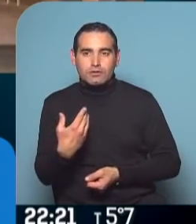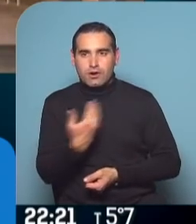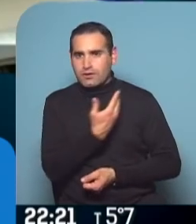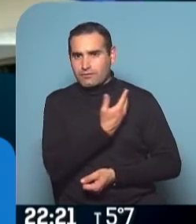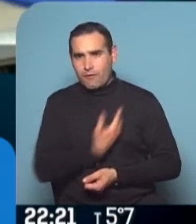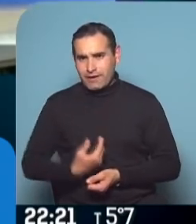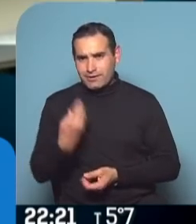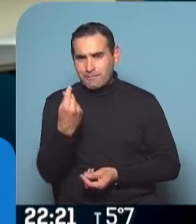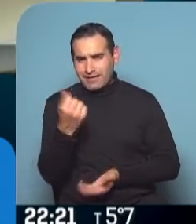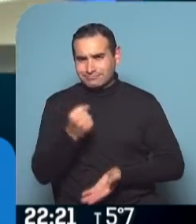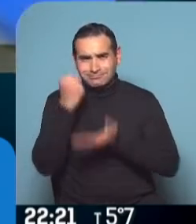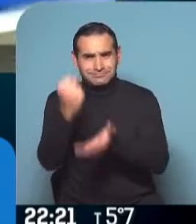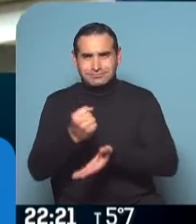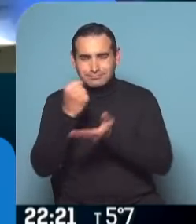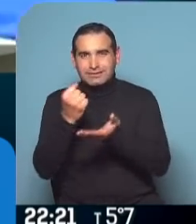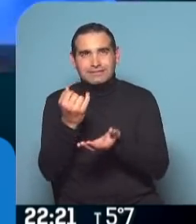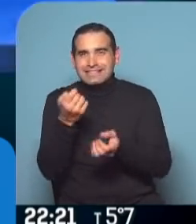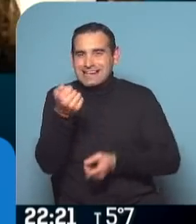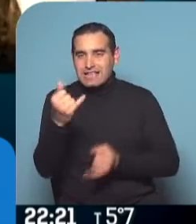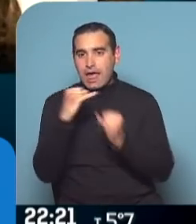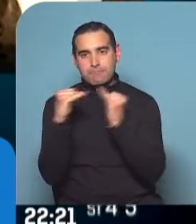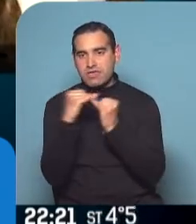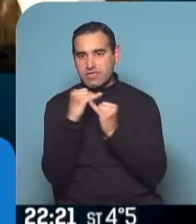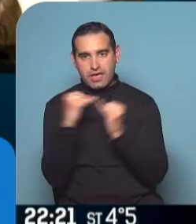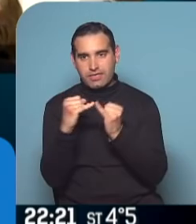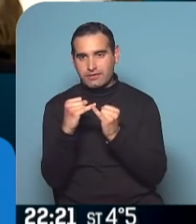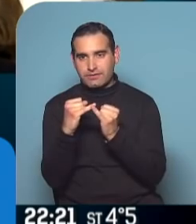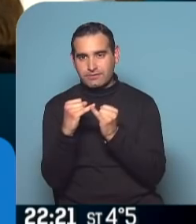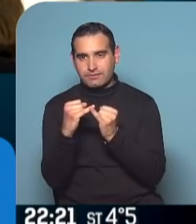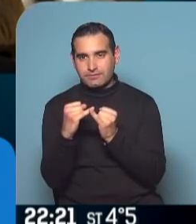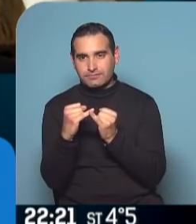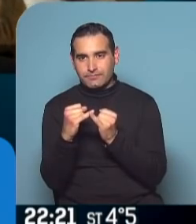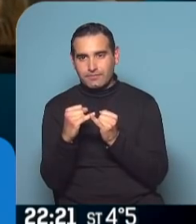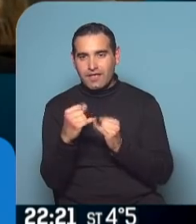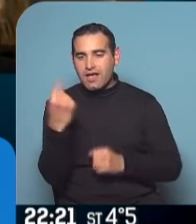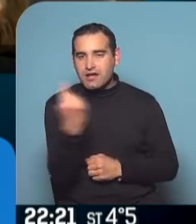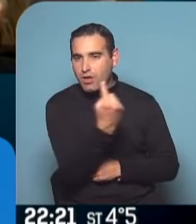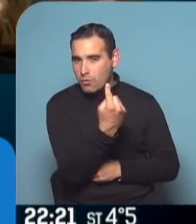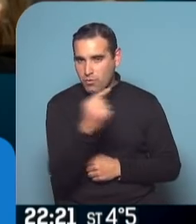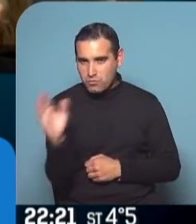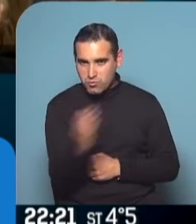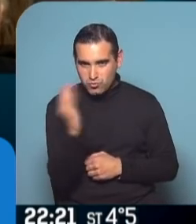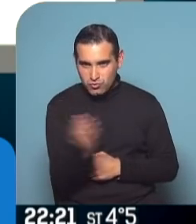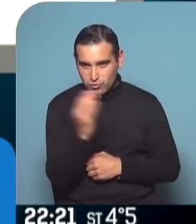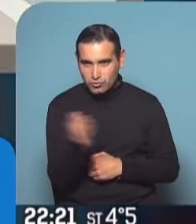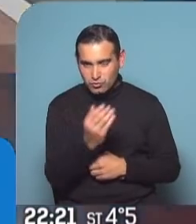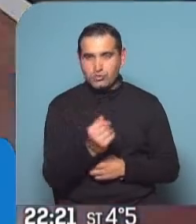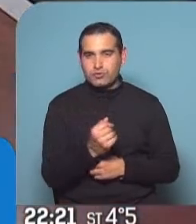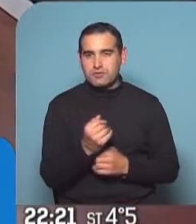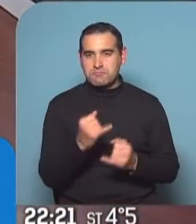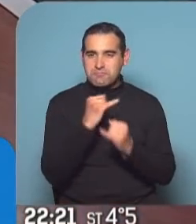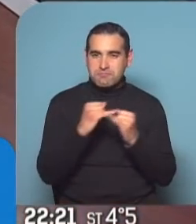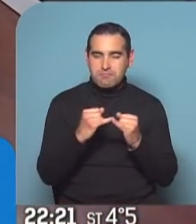enormes. El subsidio casi llega a la mitad del ingreso de cada unidad productiva de mediana